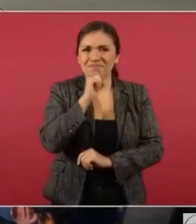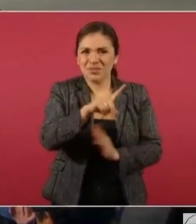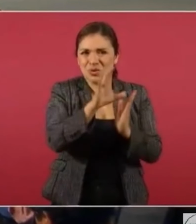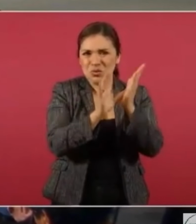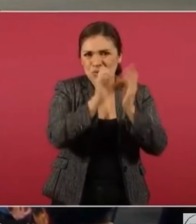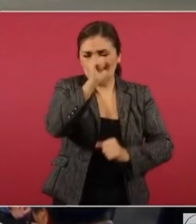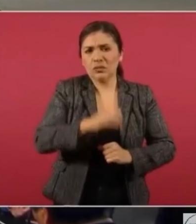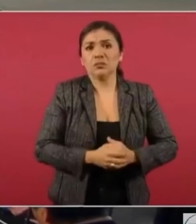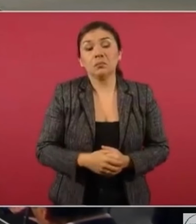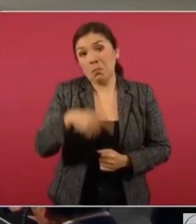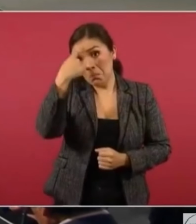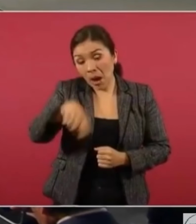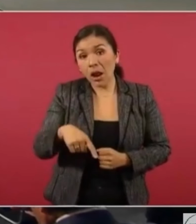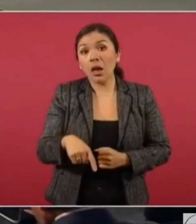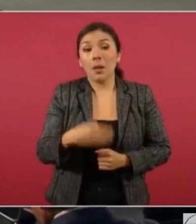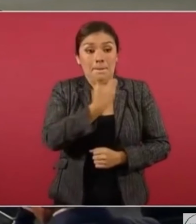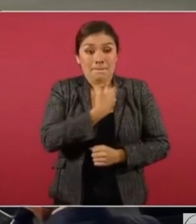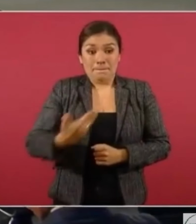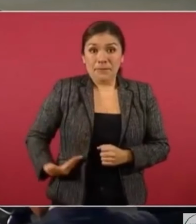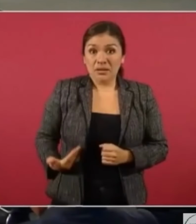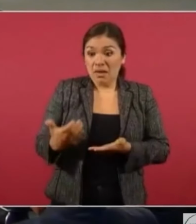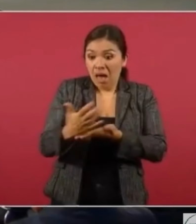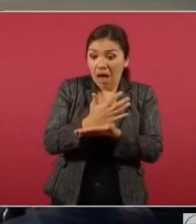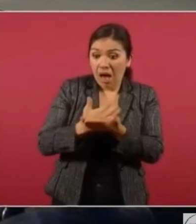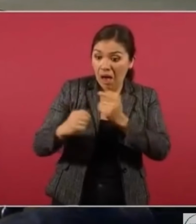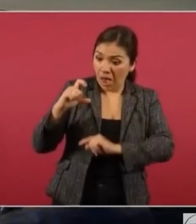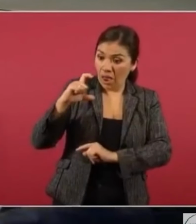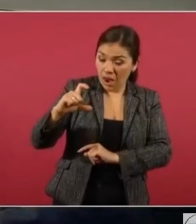para que nadie ganara más que el presidente de la República?